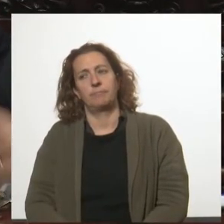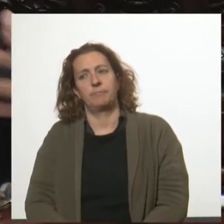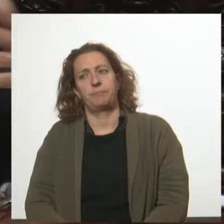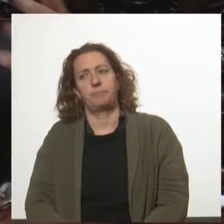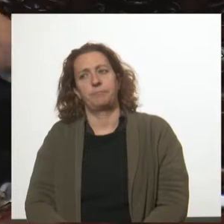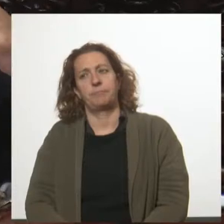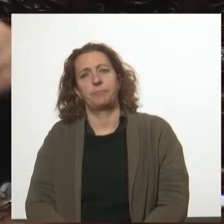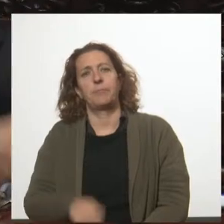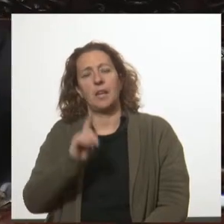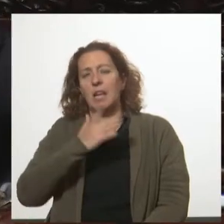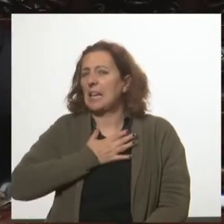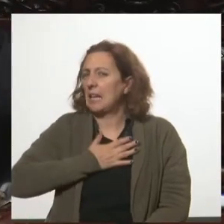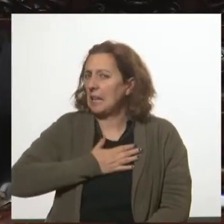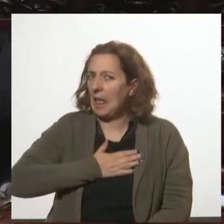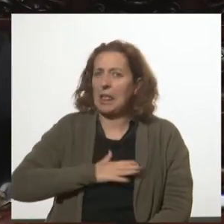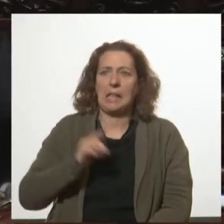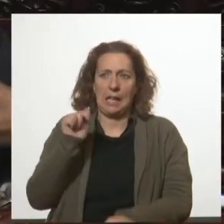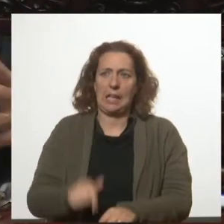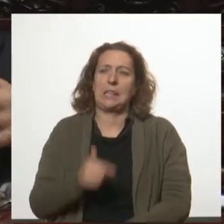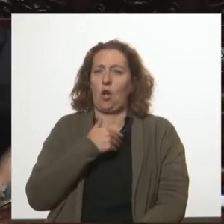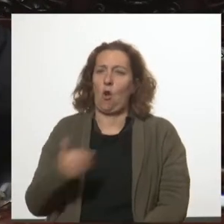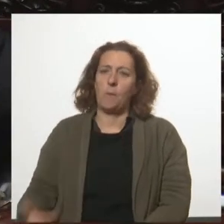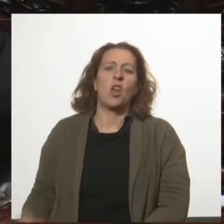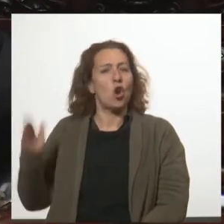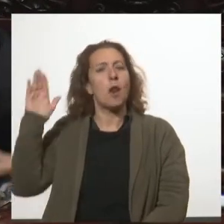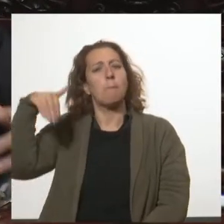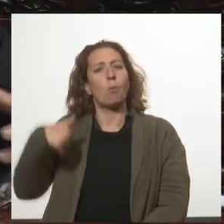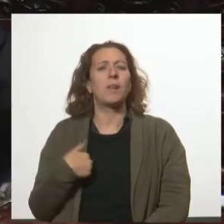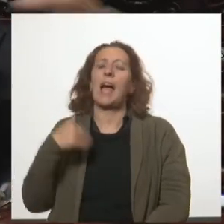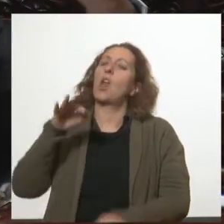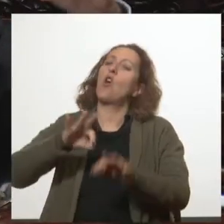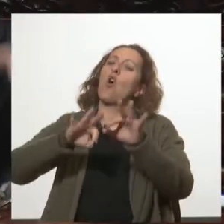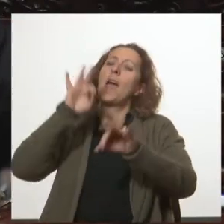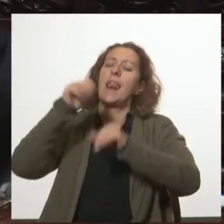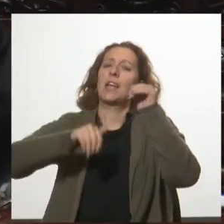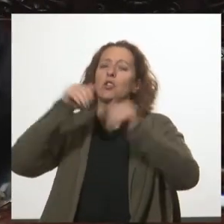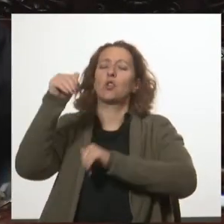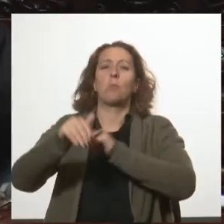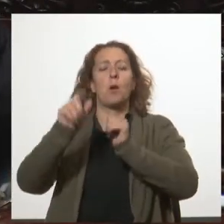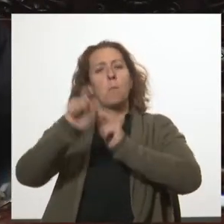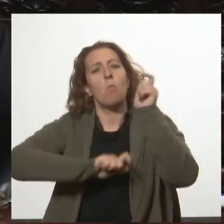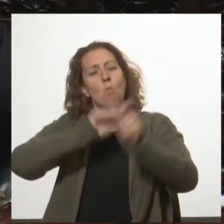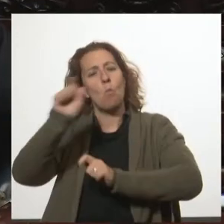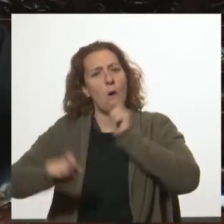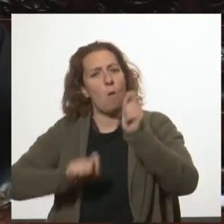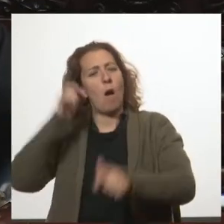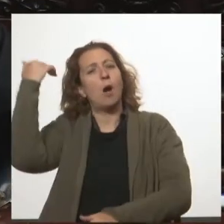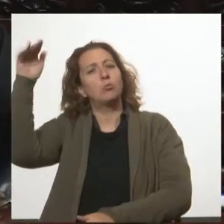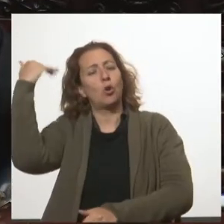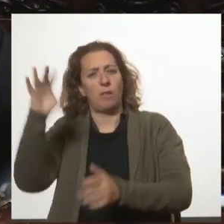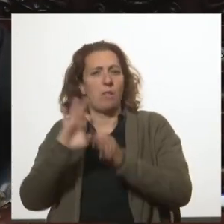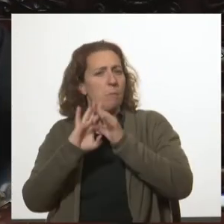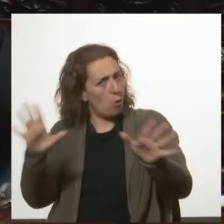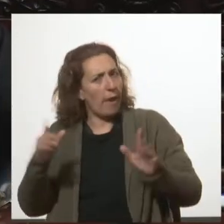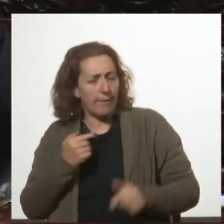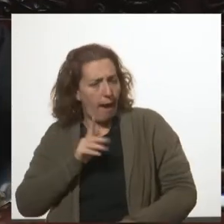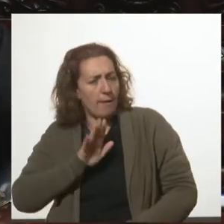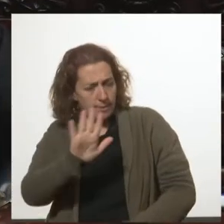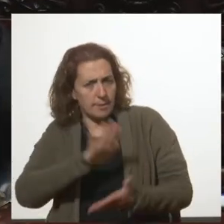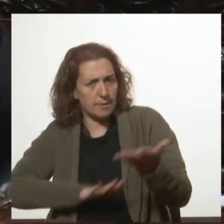de que tenga la tranquilidad de que este gobierno republicano electo por el pueblo y con las autoridades democráticas maneja si la situación